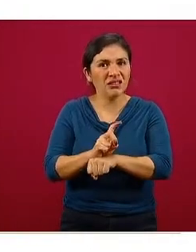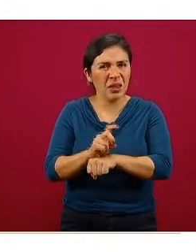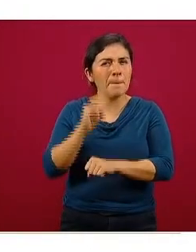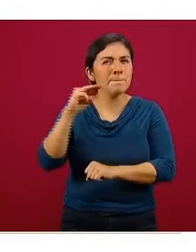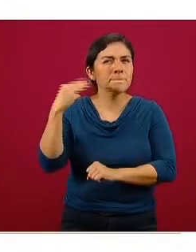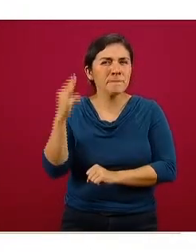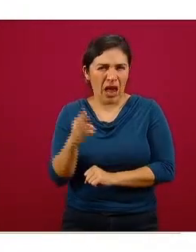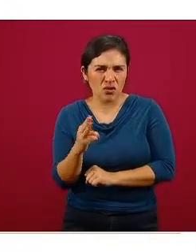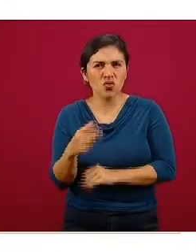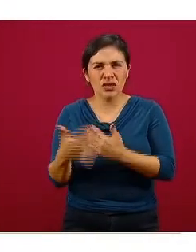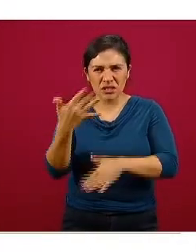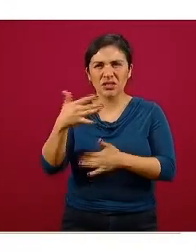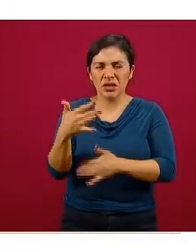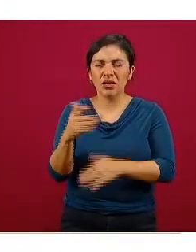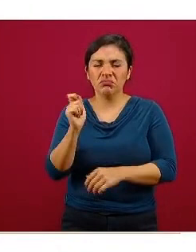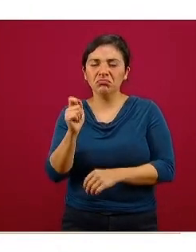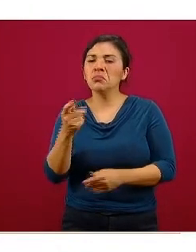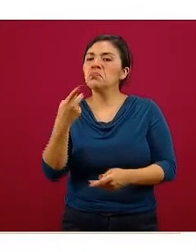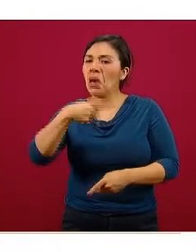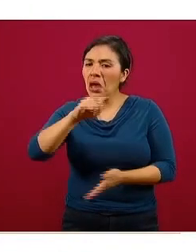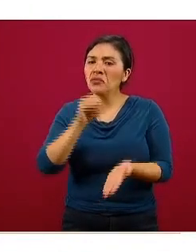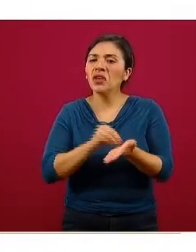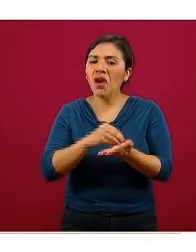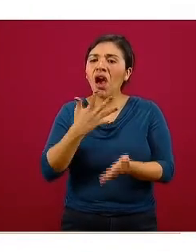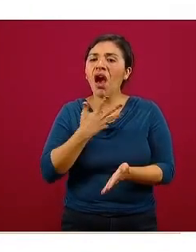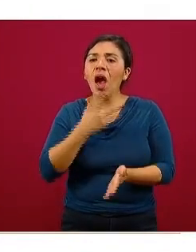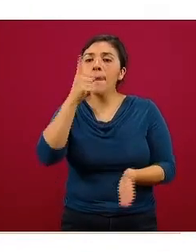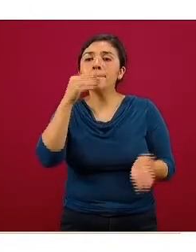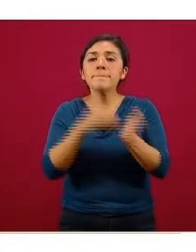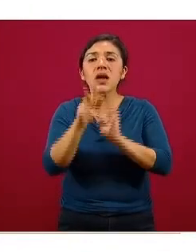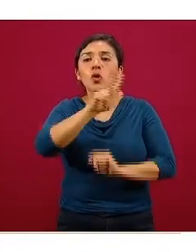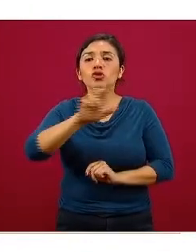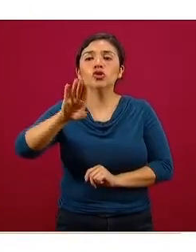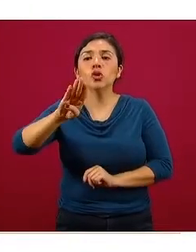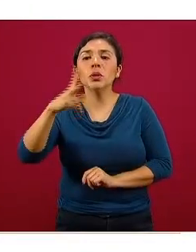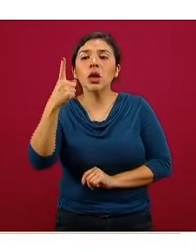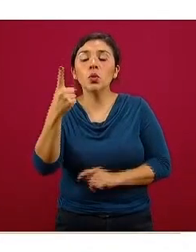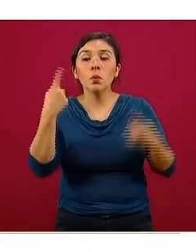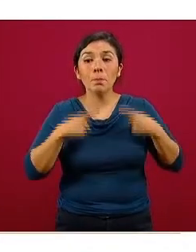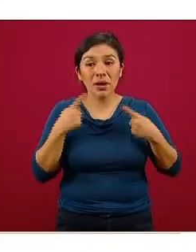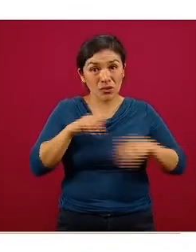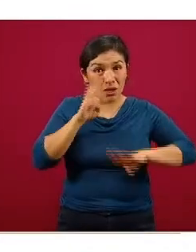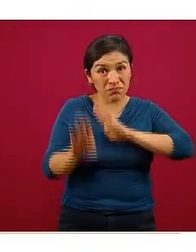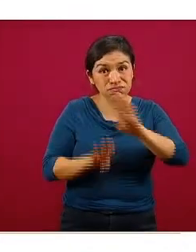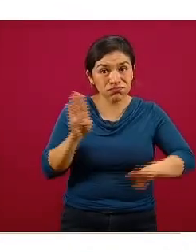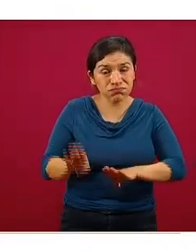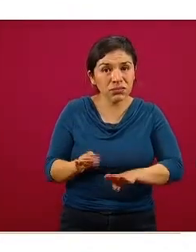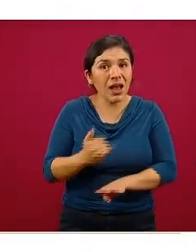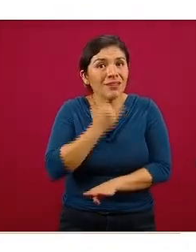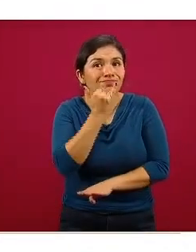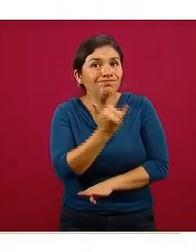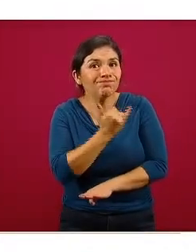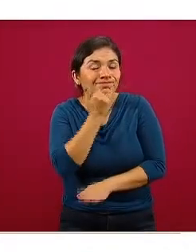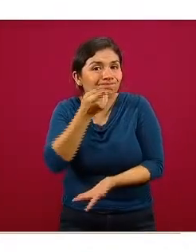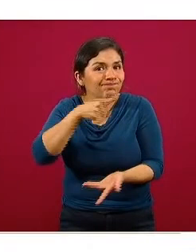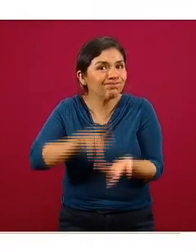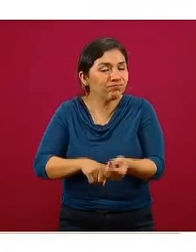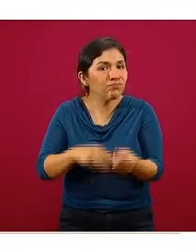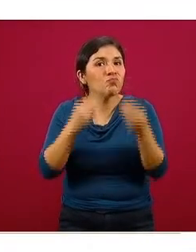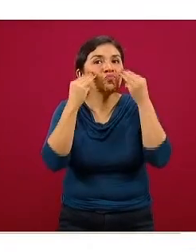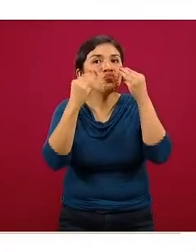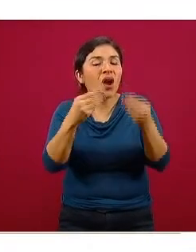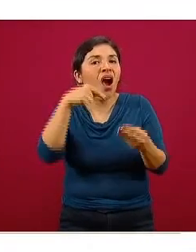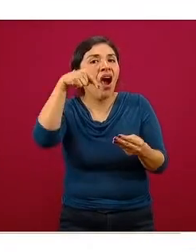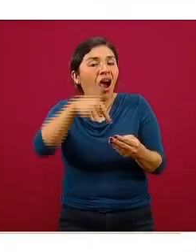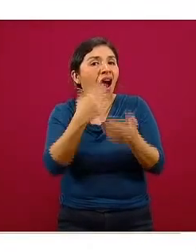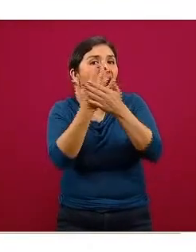mayo. Sin embargo, pues tenemos todavía 1.891 defunciones que tienen una muestra, y por lo tanto